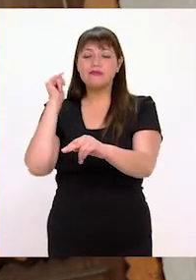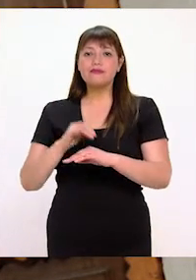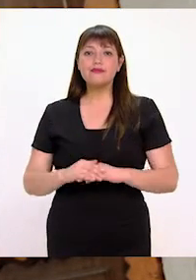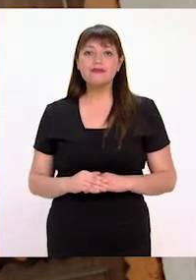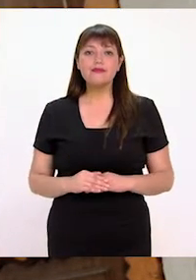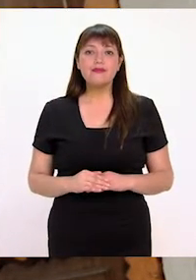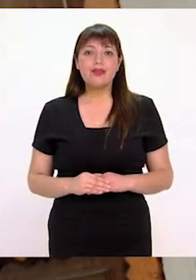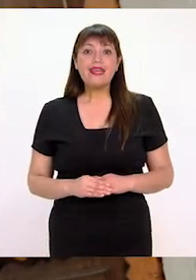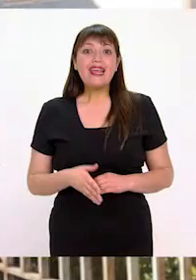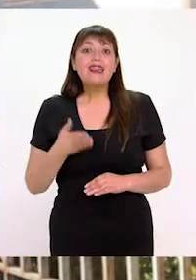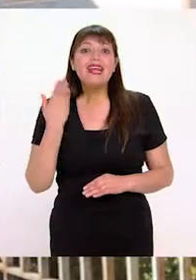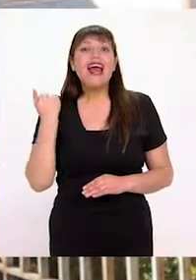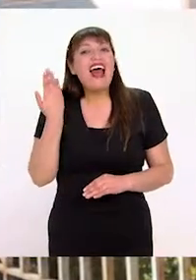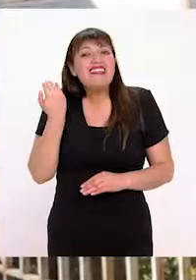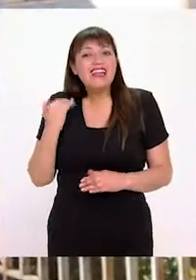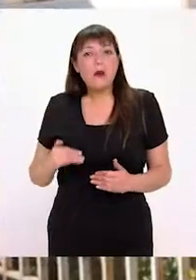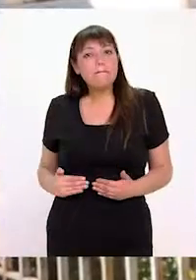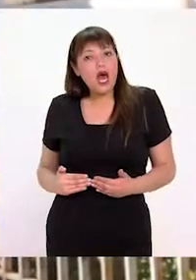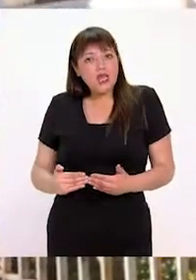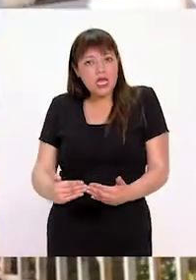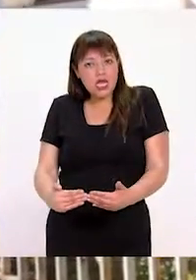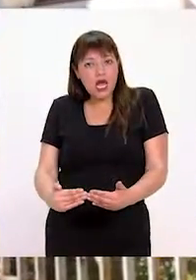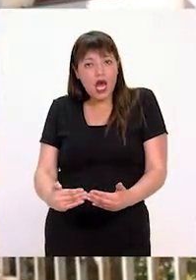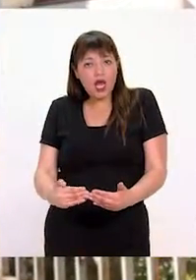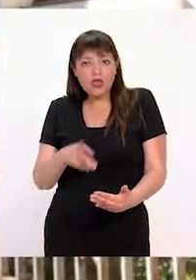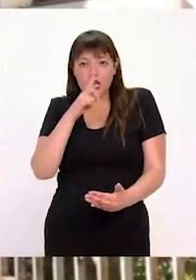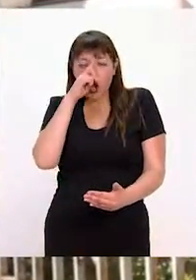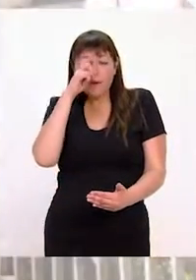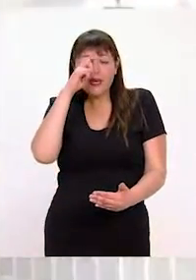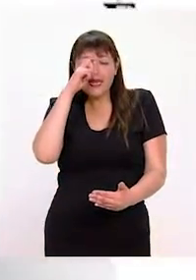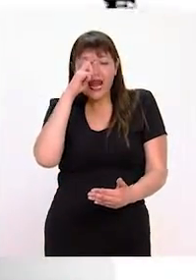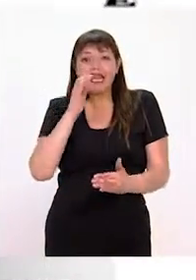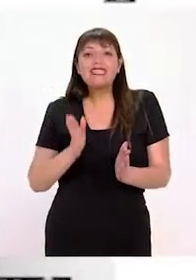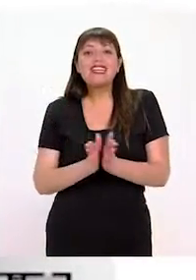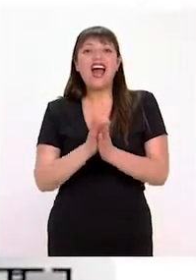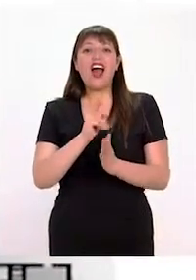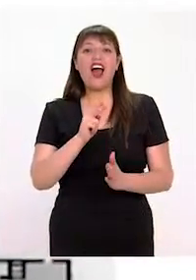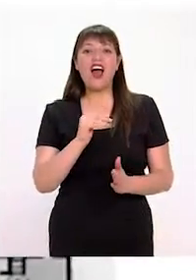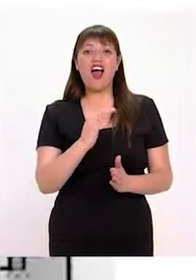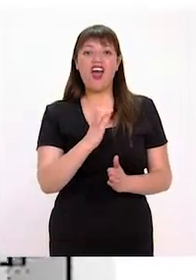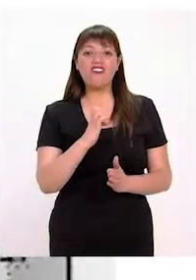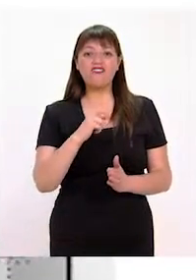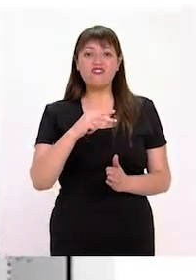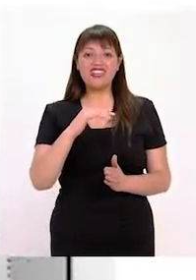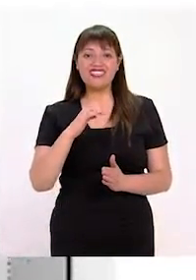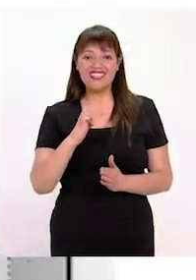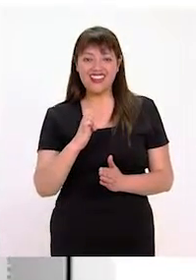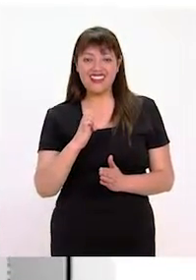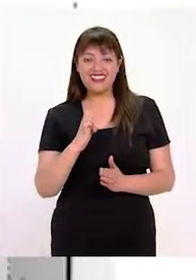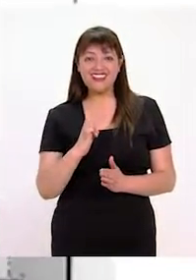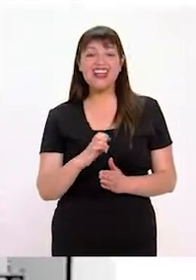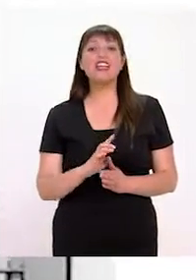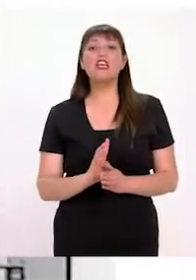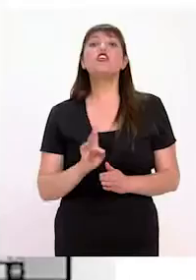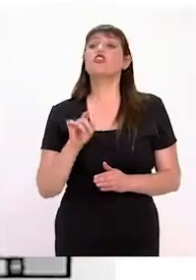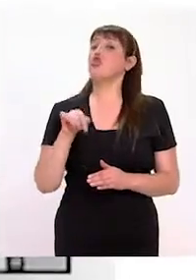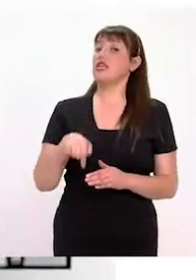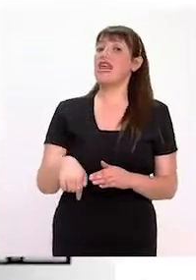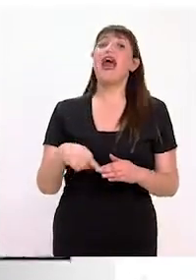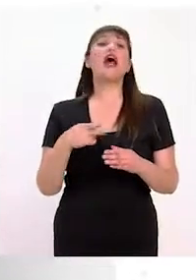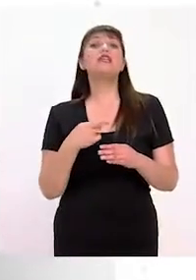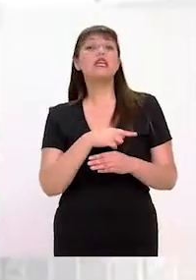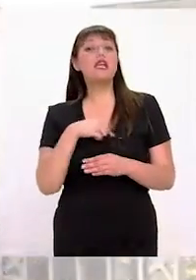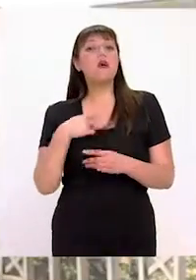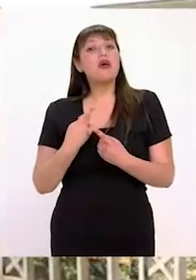era la maternidad del Hospital San Vicente de Paul, que hoy día se llama José Joaquín Aguirre.